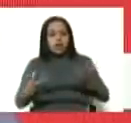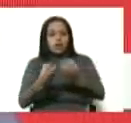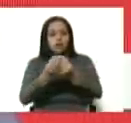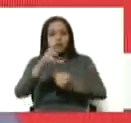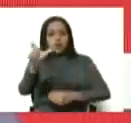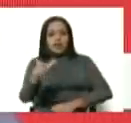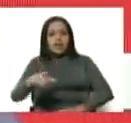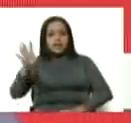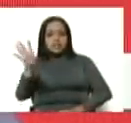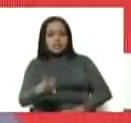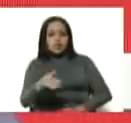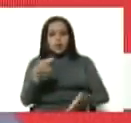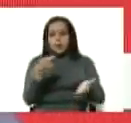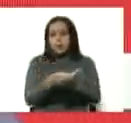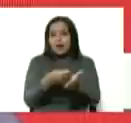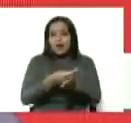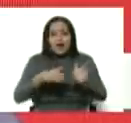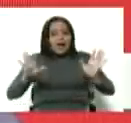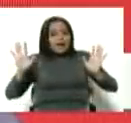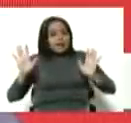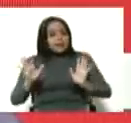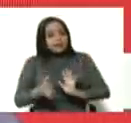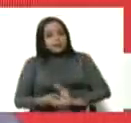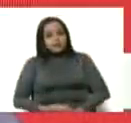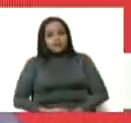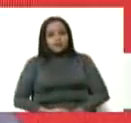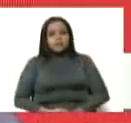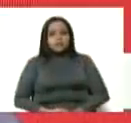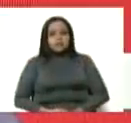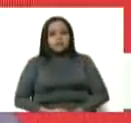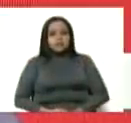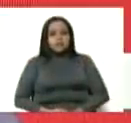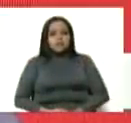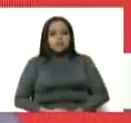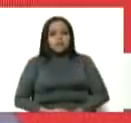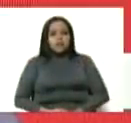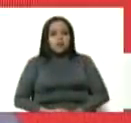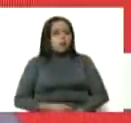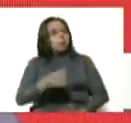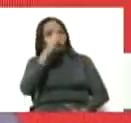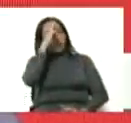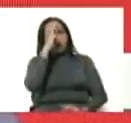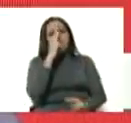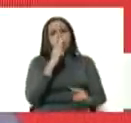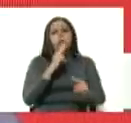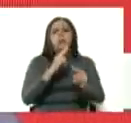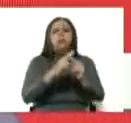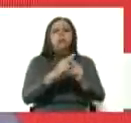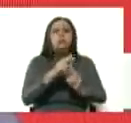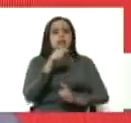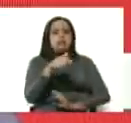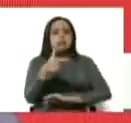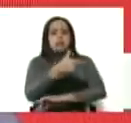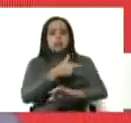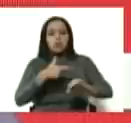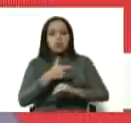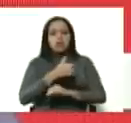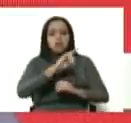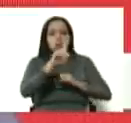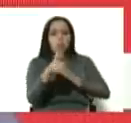esequibo. Pagar, imagínense usted, un supuesto reconocimiento de este gobierno a Juan